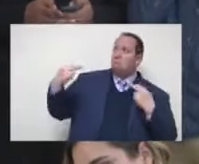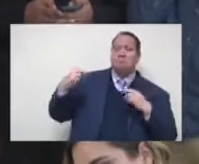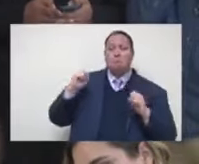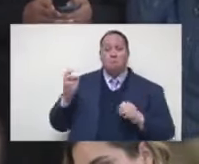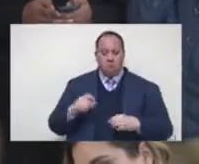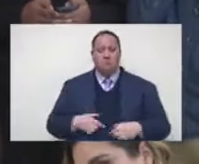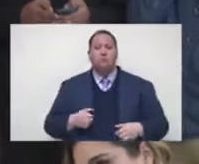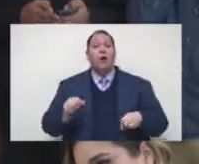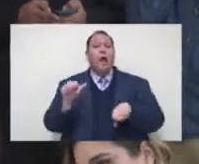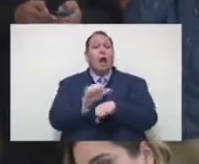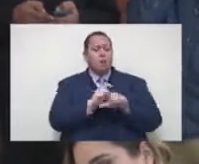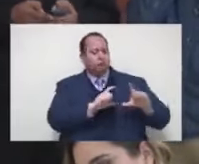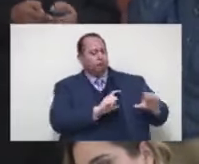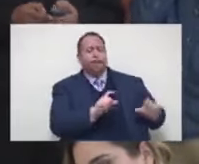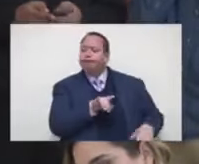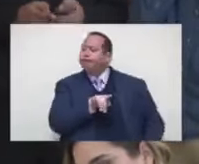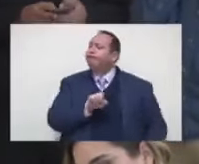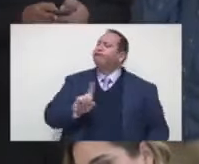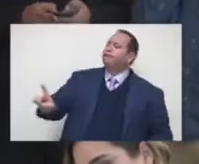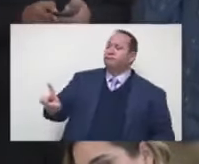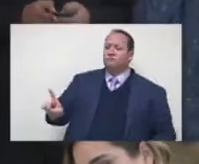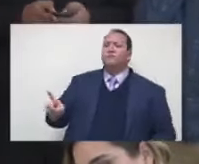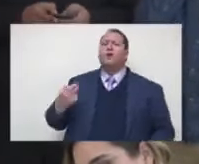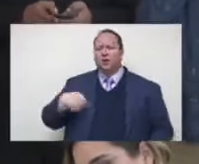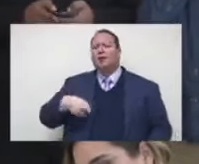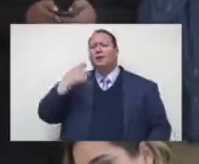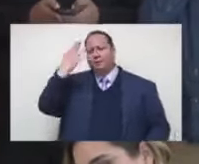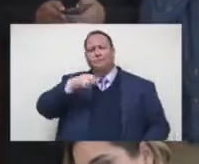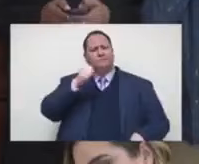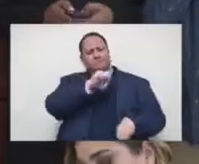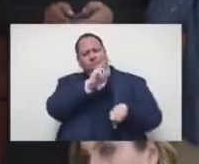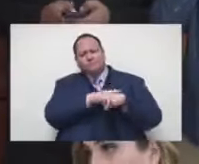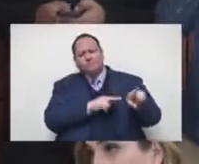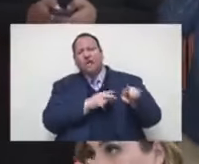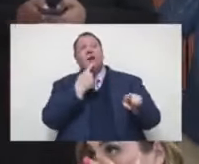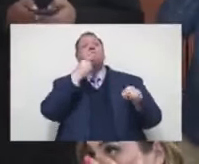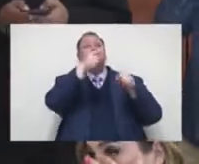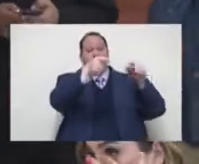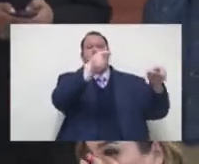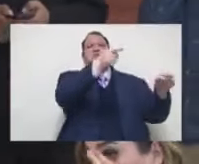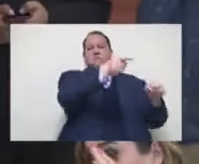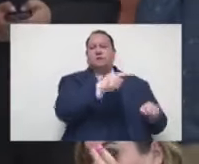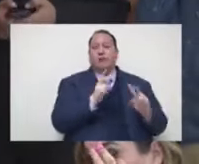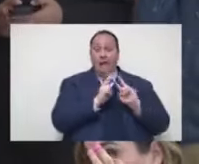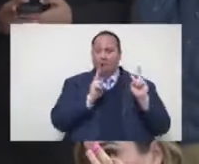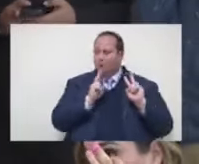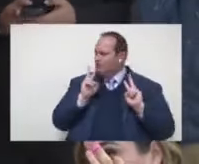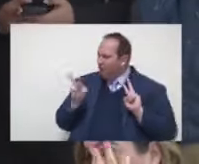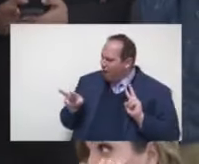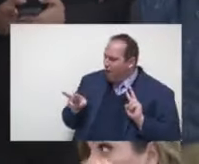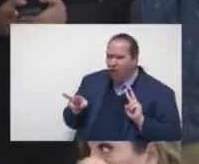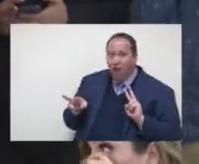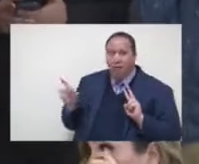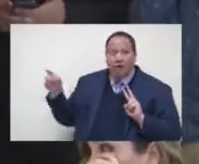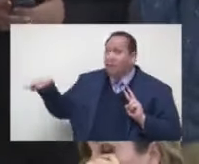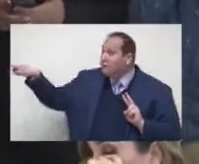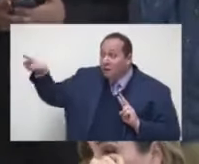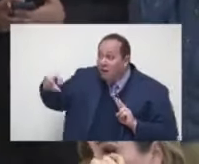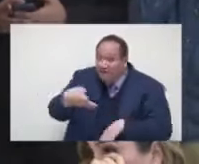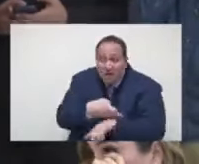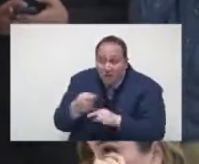sin los vehículos rotulados. Sabemos de la unidad técnica de la secretaría, pero sí hay señalamientos de los vecinos residentes que no tienen nada que ver con esa